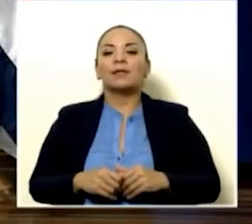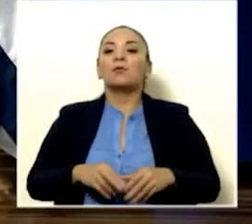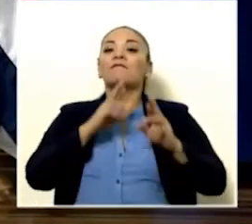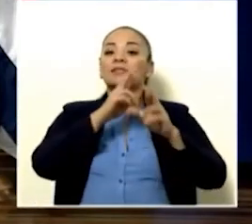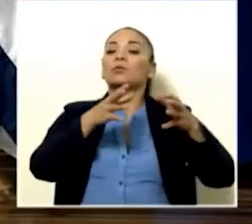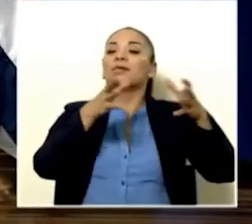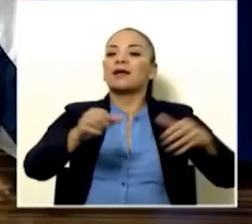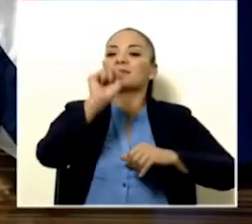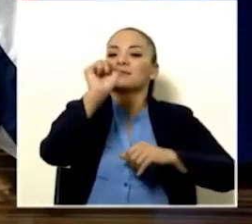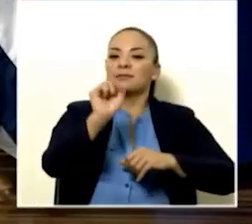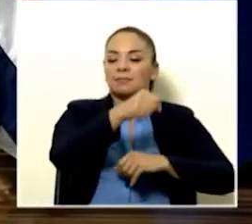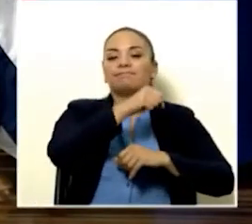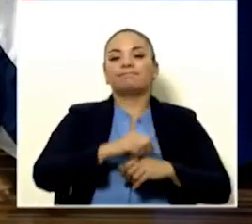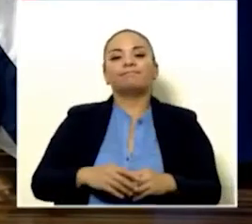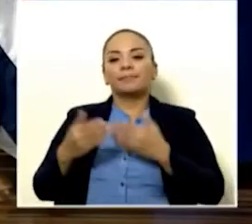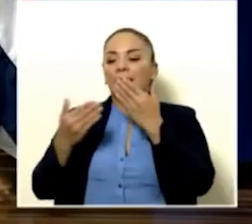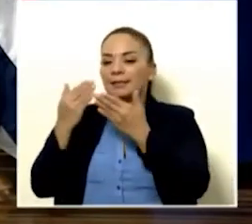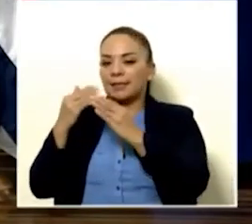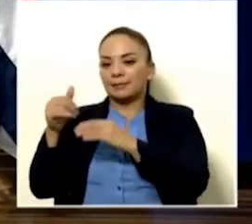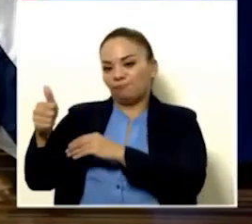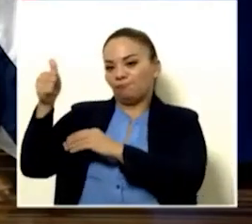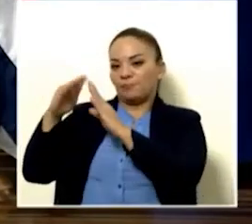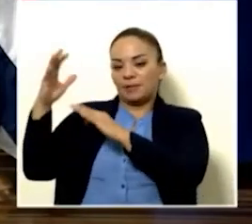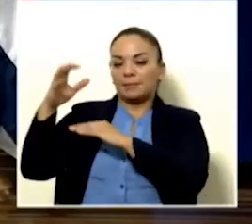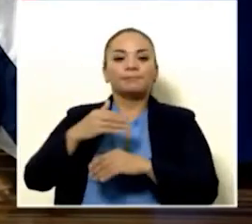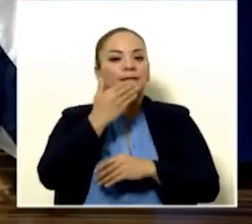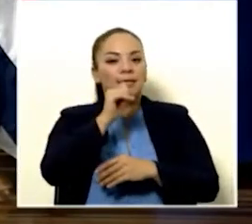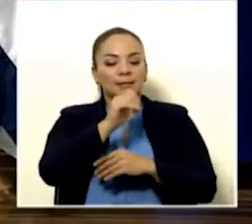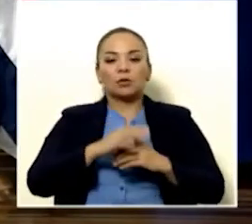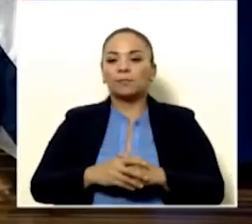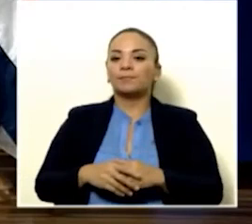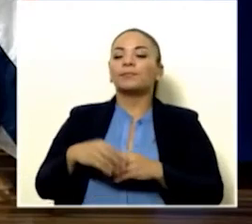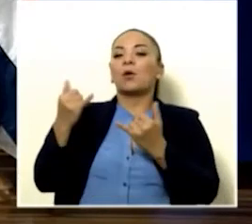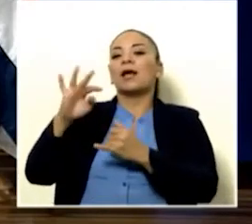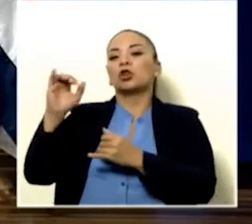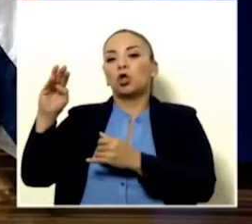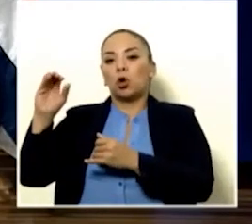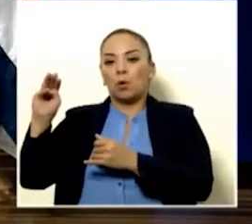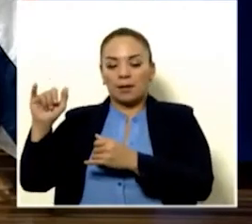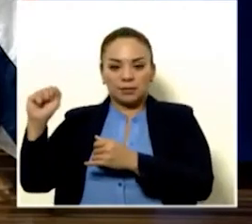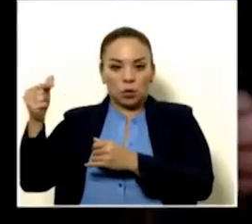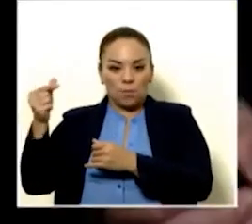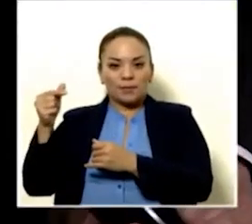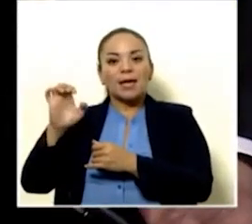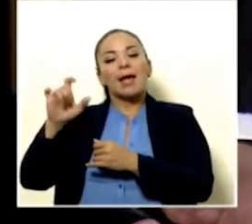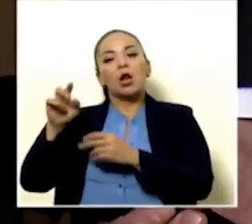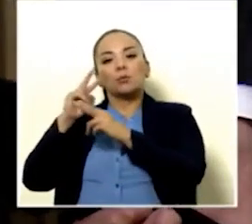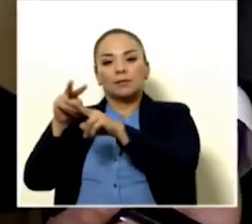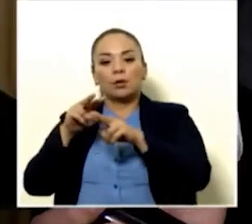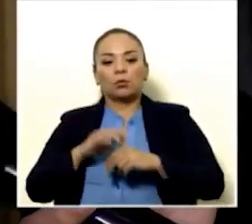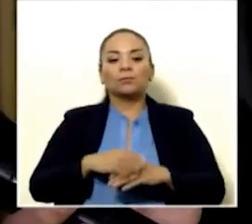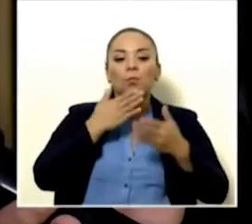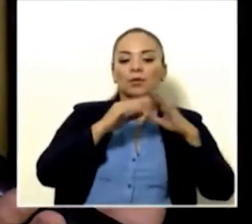sí. Gracias, canciller. Gracias, Alessandro, también. Continuamos con Tomás Gómez de El Observador. Buenas